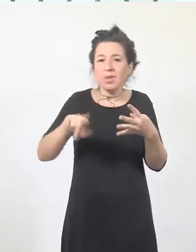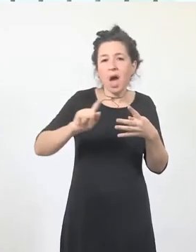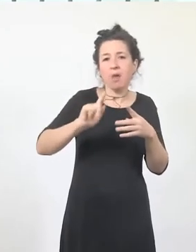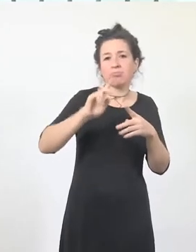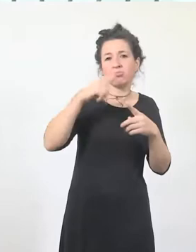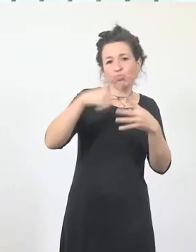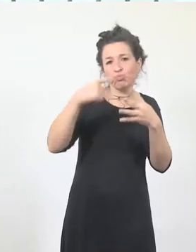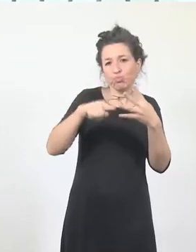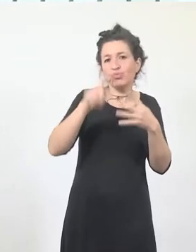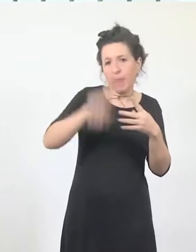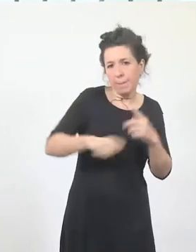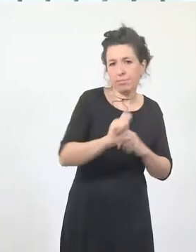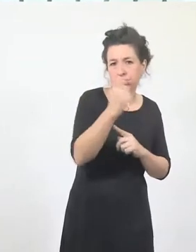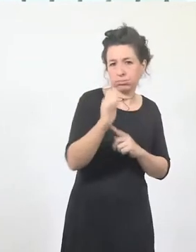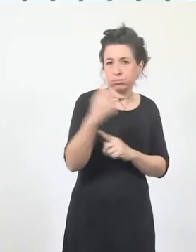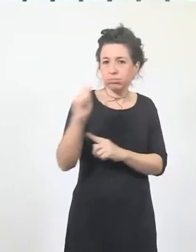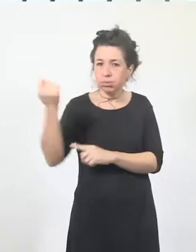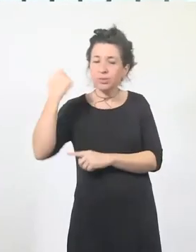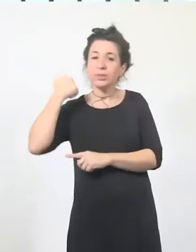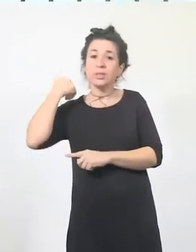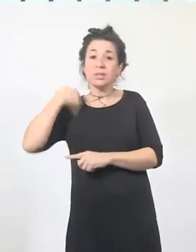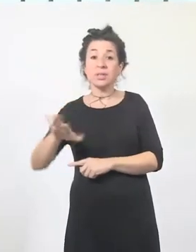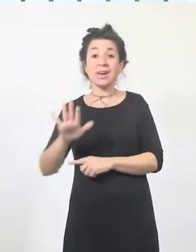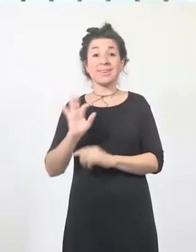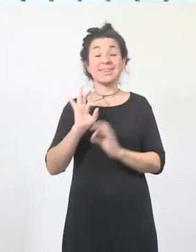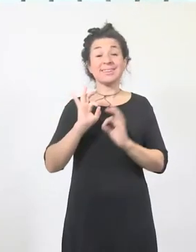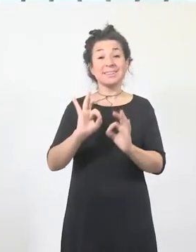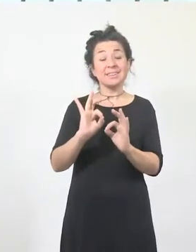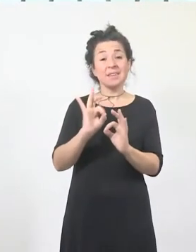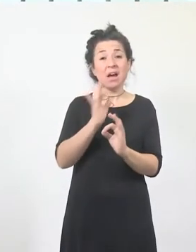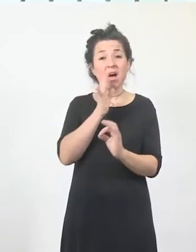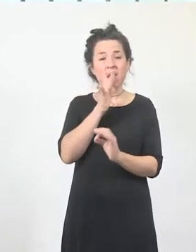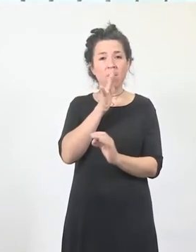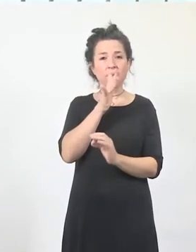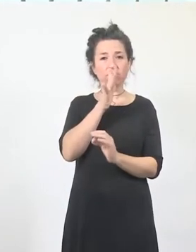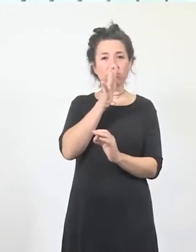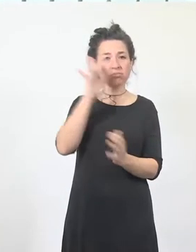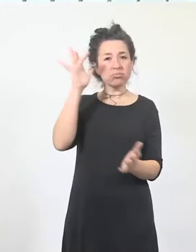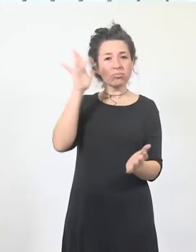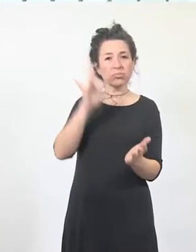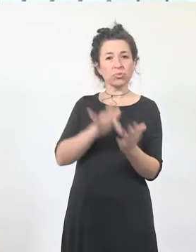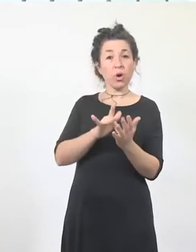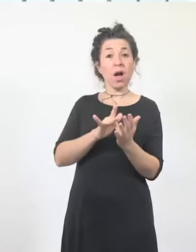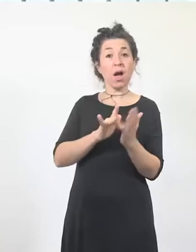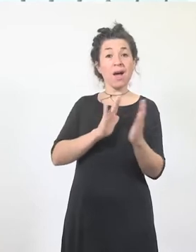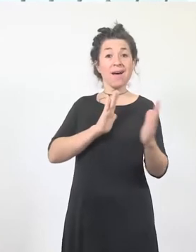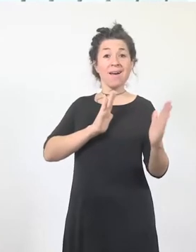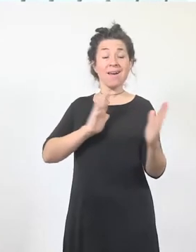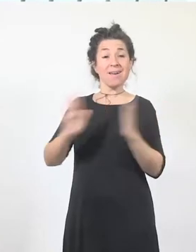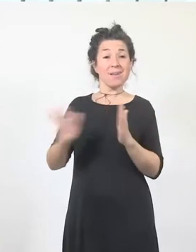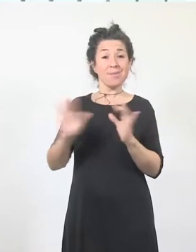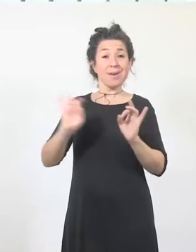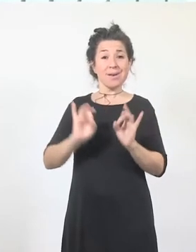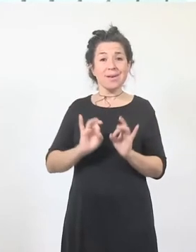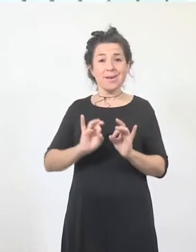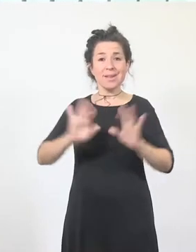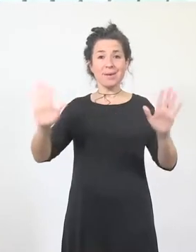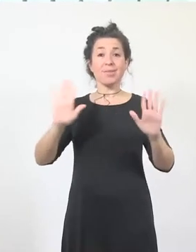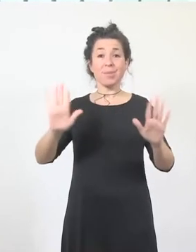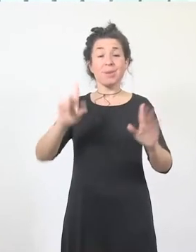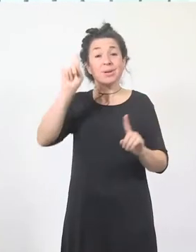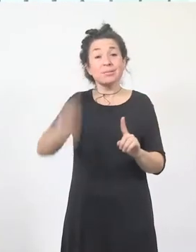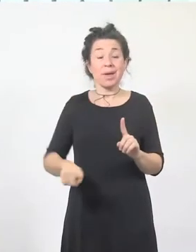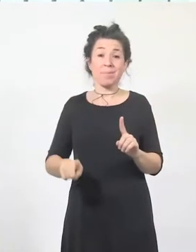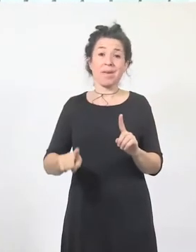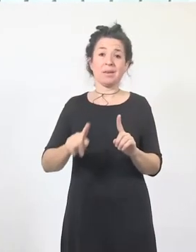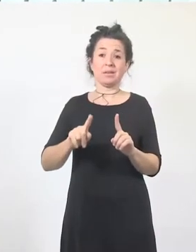ya conseguidos. Y de hecho, pues ahora estando en un movimiento de liberación, pero también en un